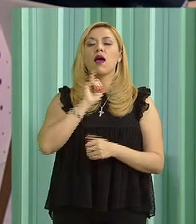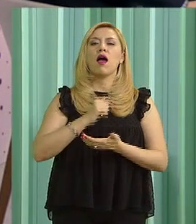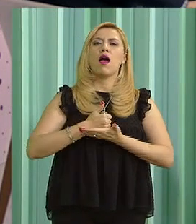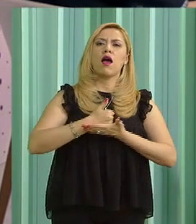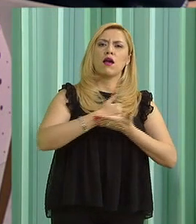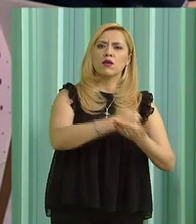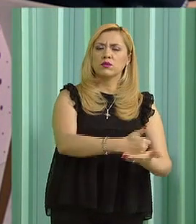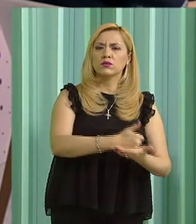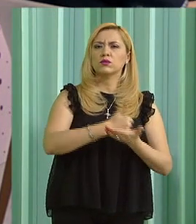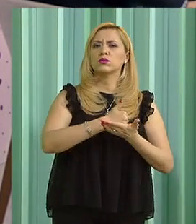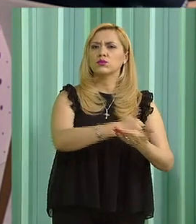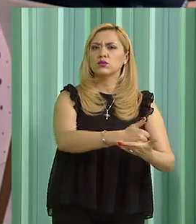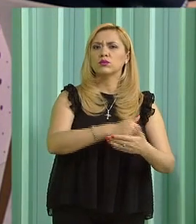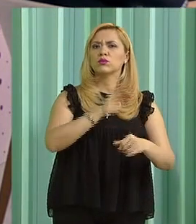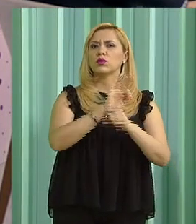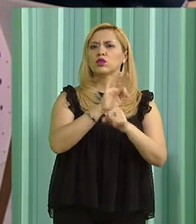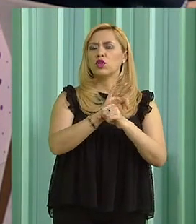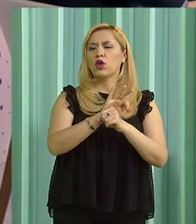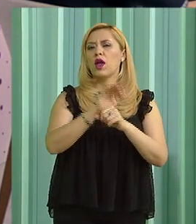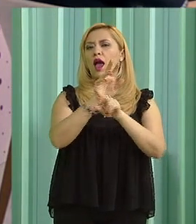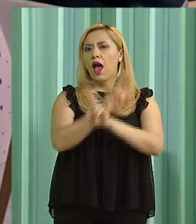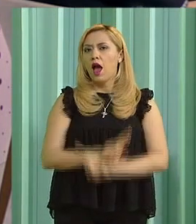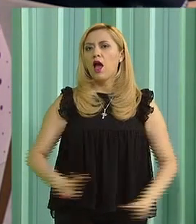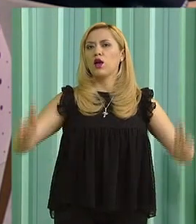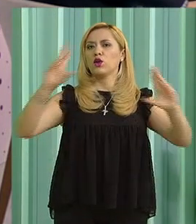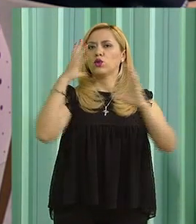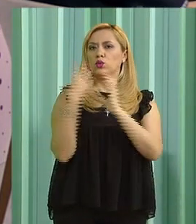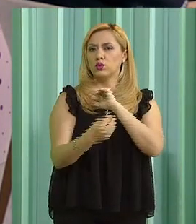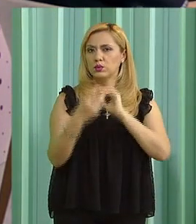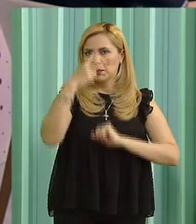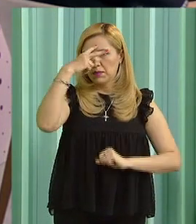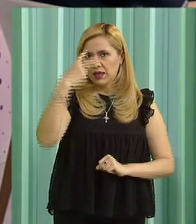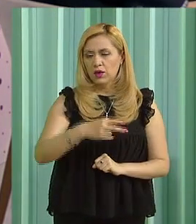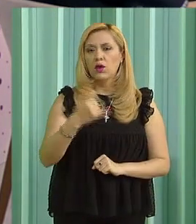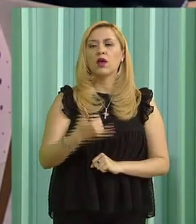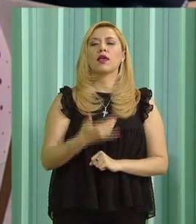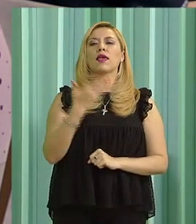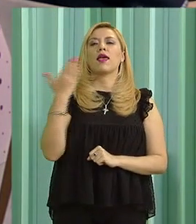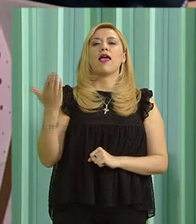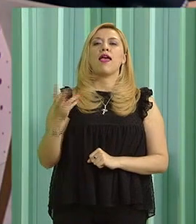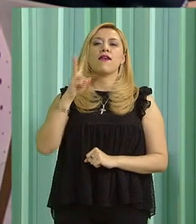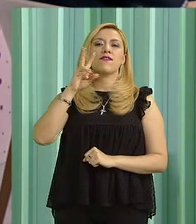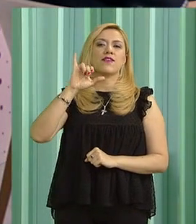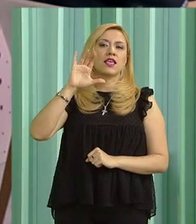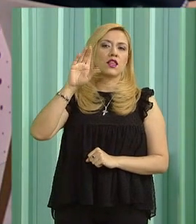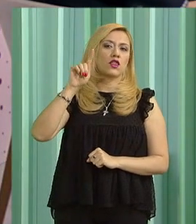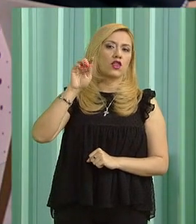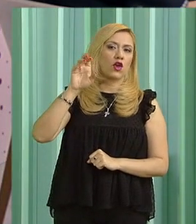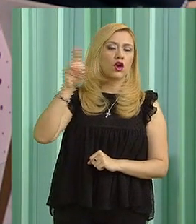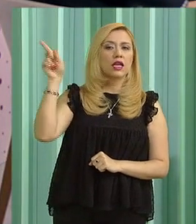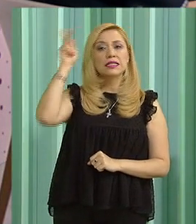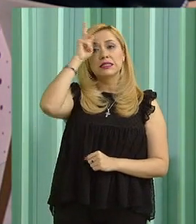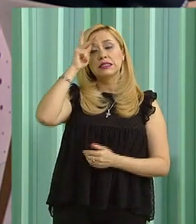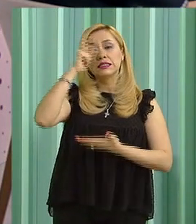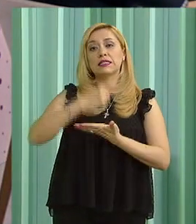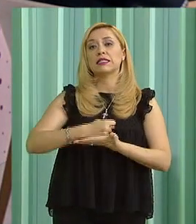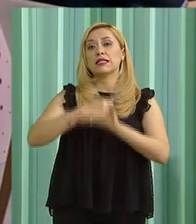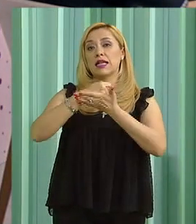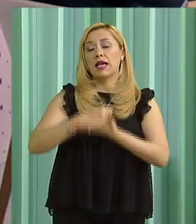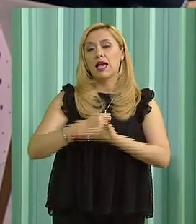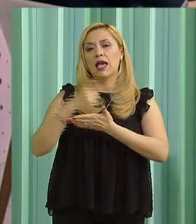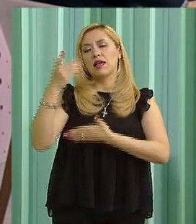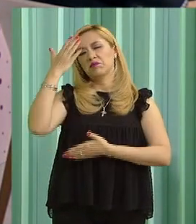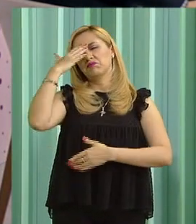ACNUR México. Claudia, bienvenida. Hola, ¿qué tal? También está con nosotros Víctor Jiménez. Él es psicoterapeuta y especialista en